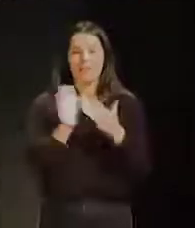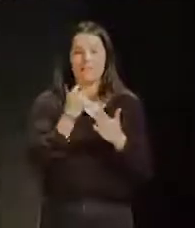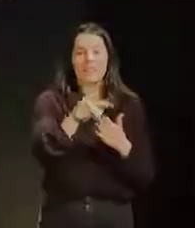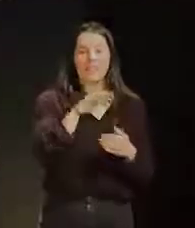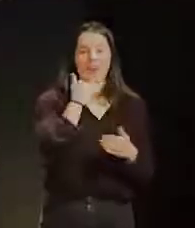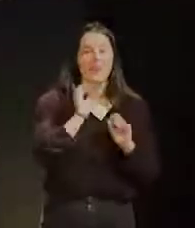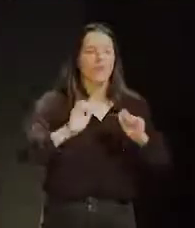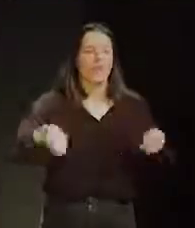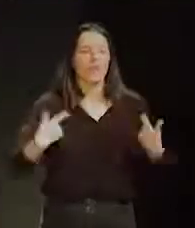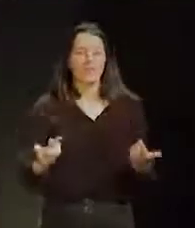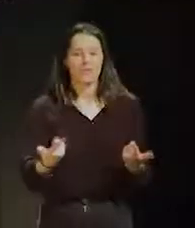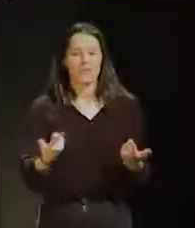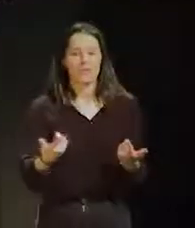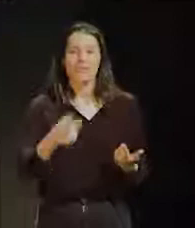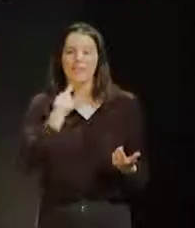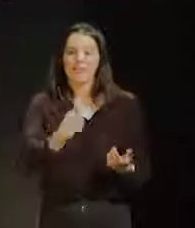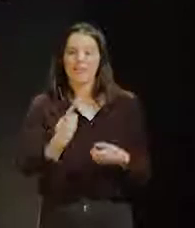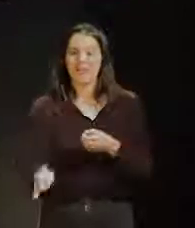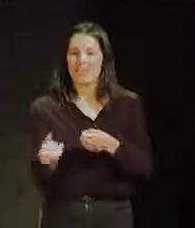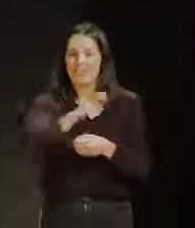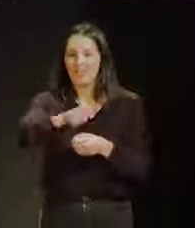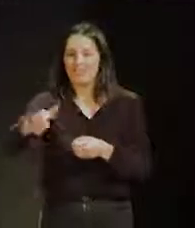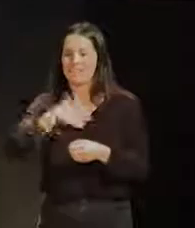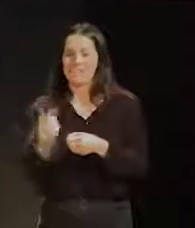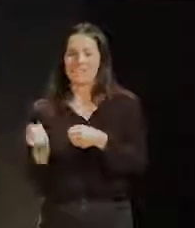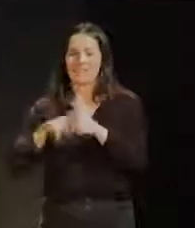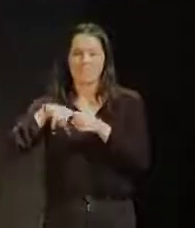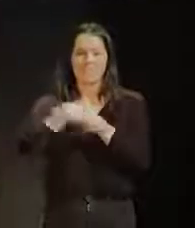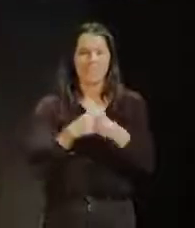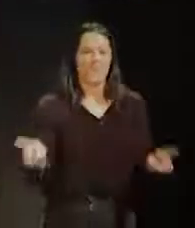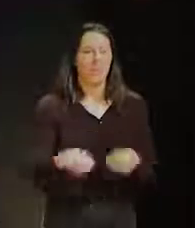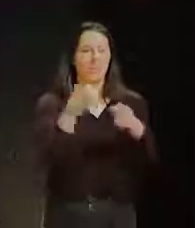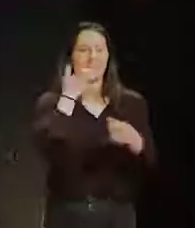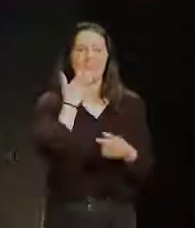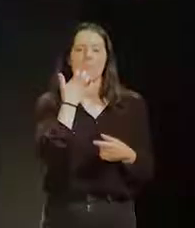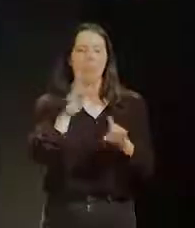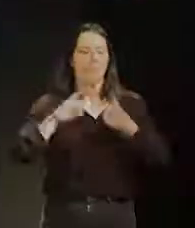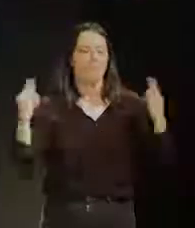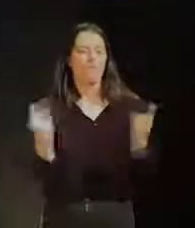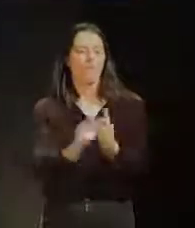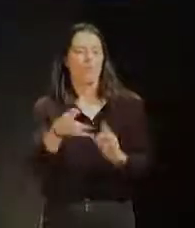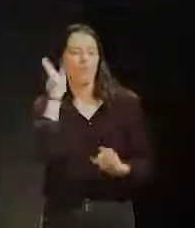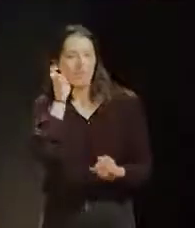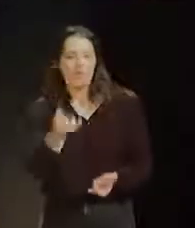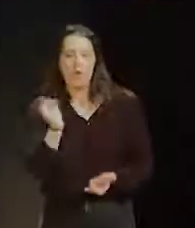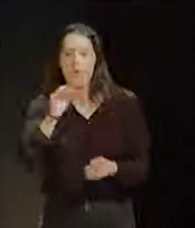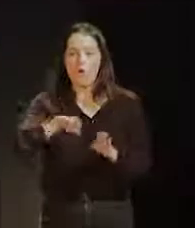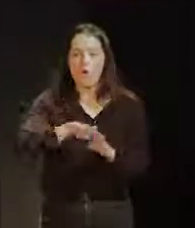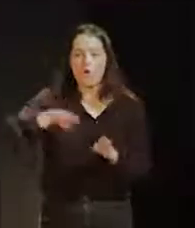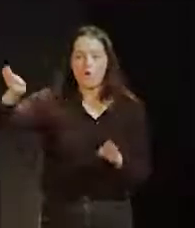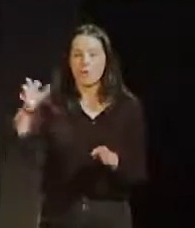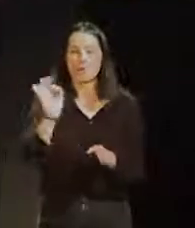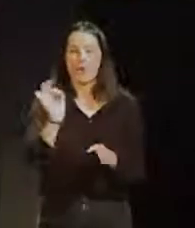naturalizando, la participación va a seguir siendo difícil, porque por mucho que tengas bucle magnético y rampas y